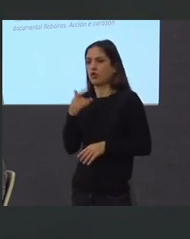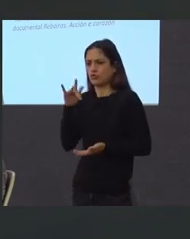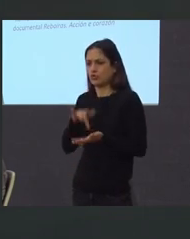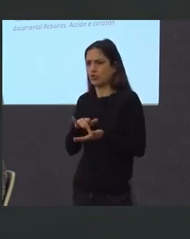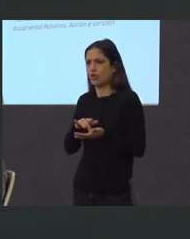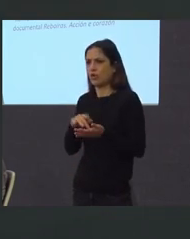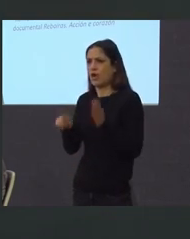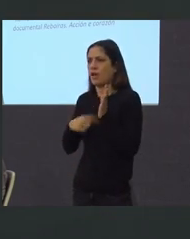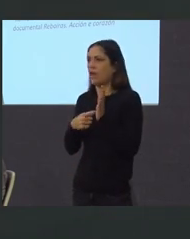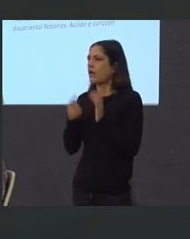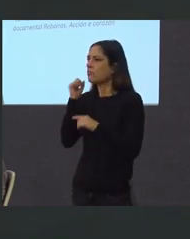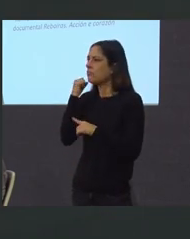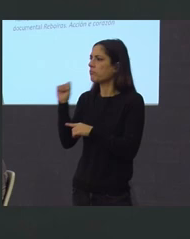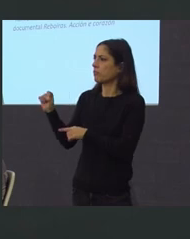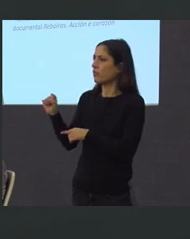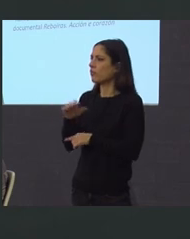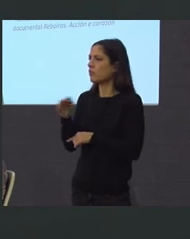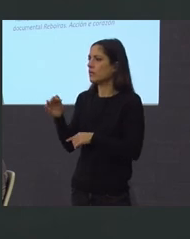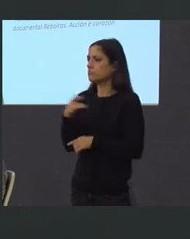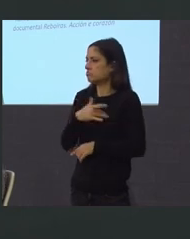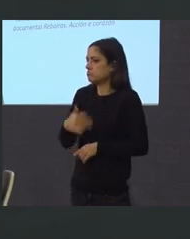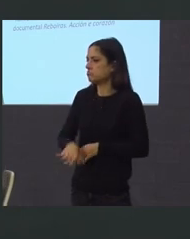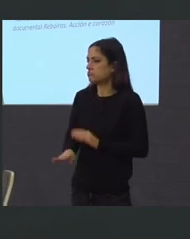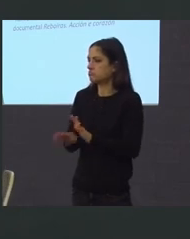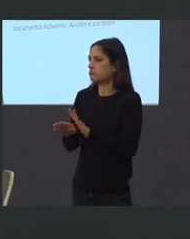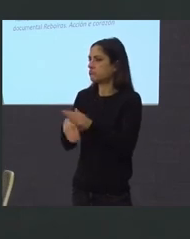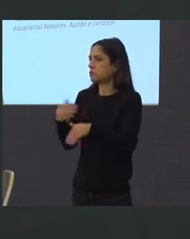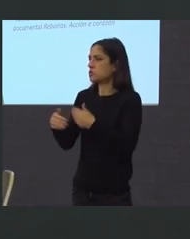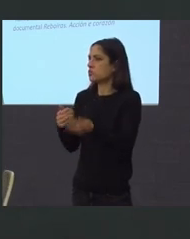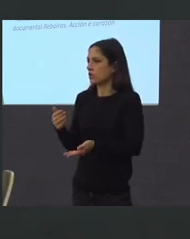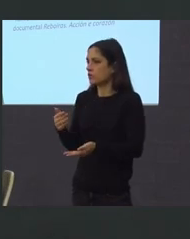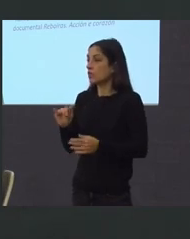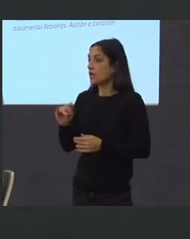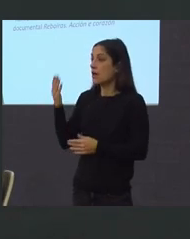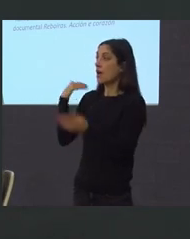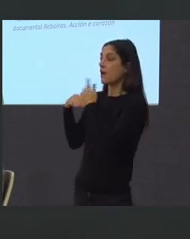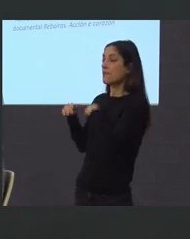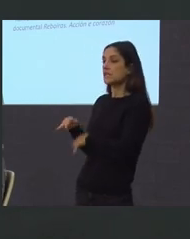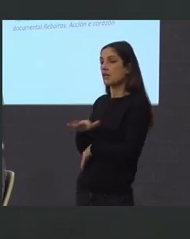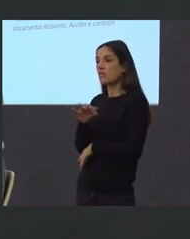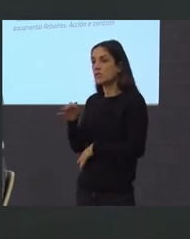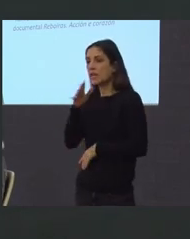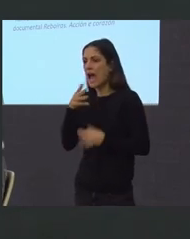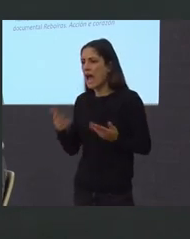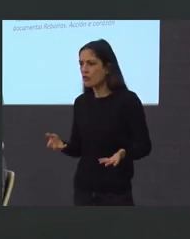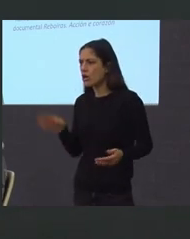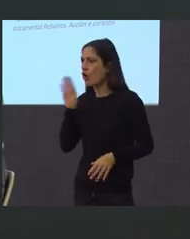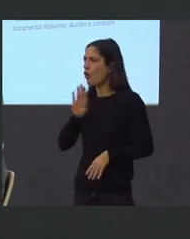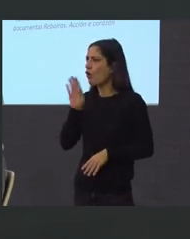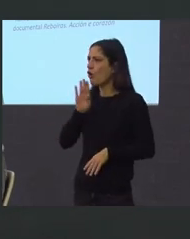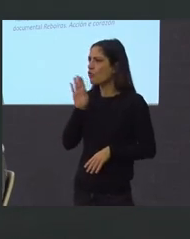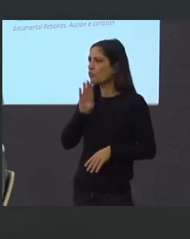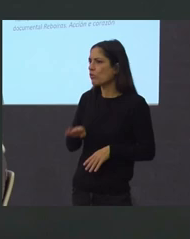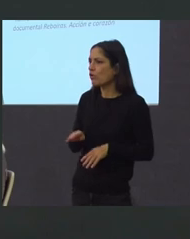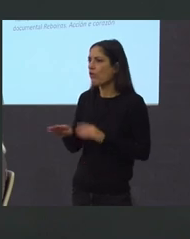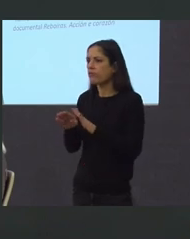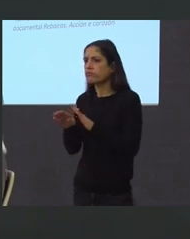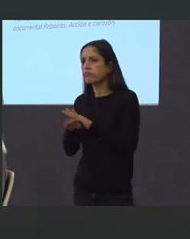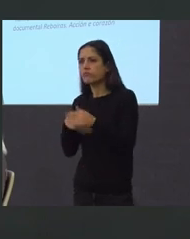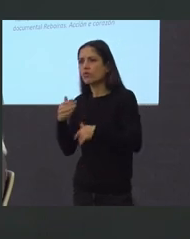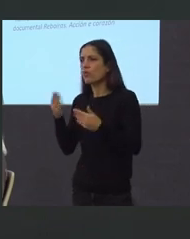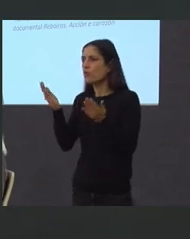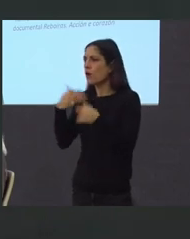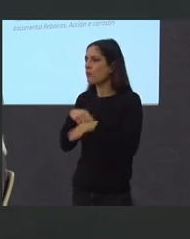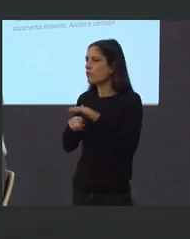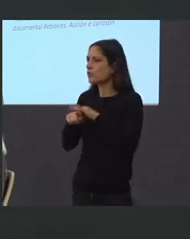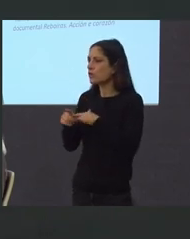no pasado, é que non teña que esta corrupción non teña un correlato judicial, sino que o